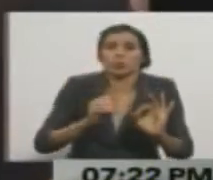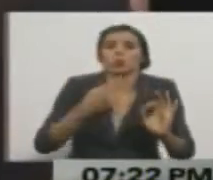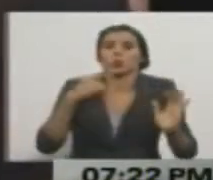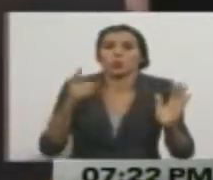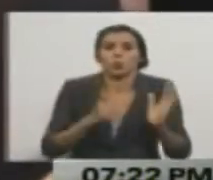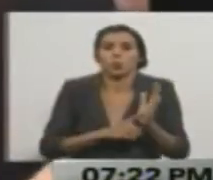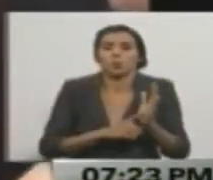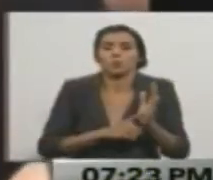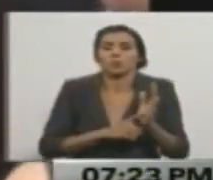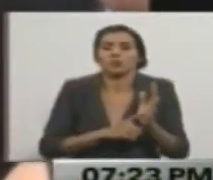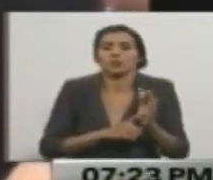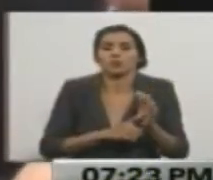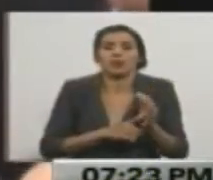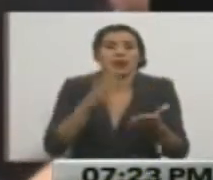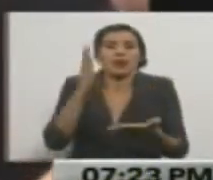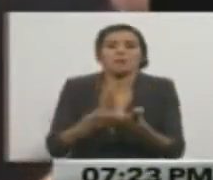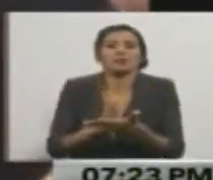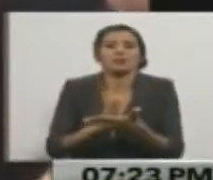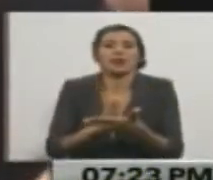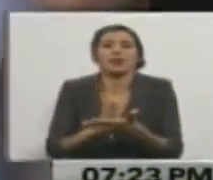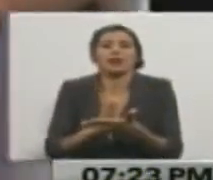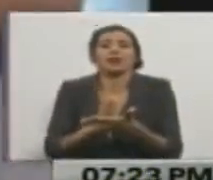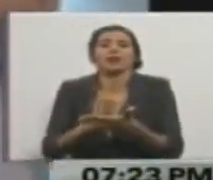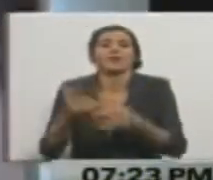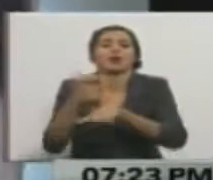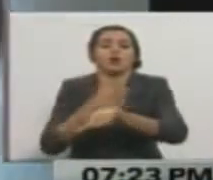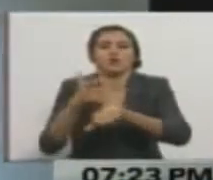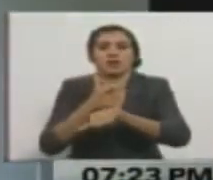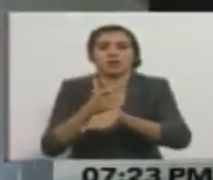del periodo, el 10 de enero del año 2015.